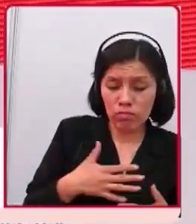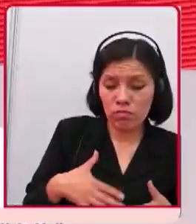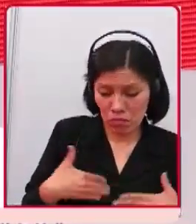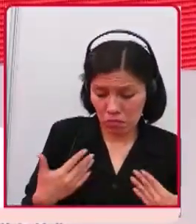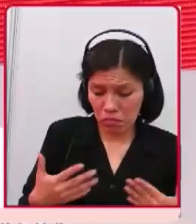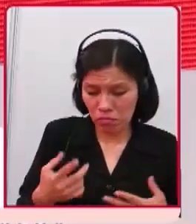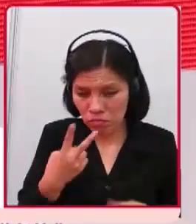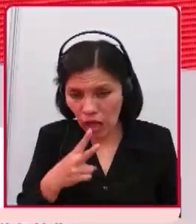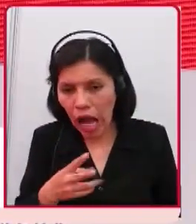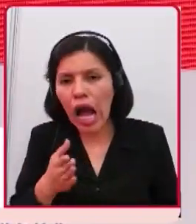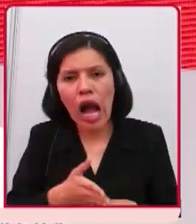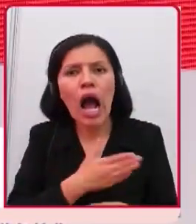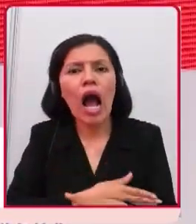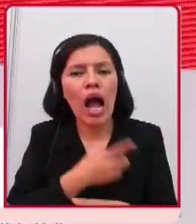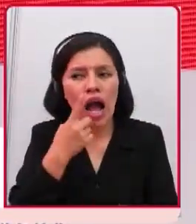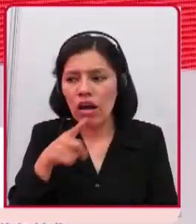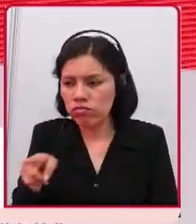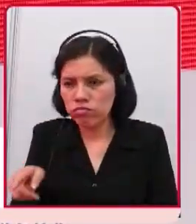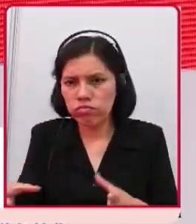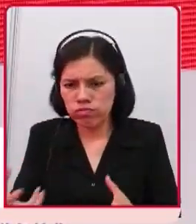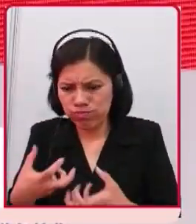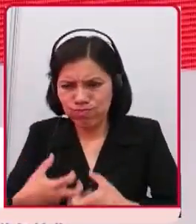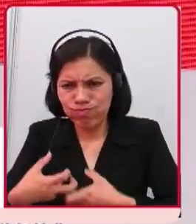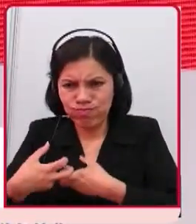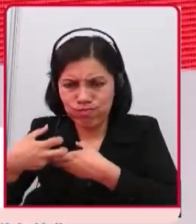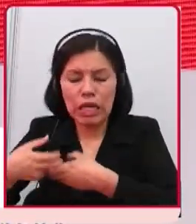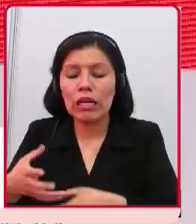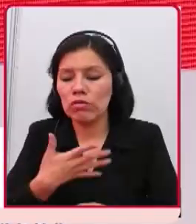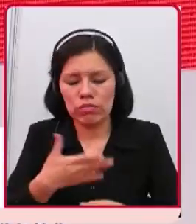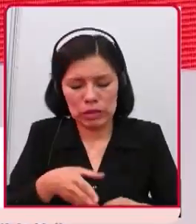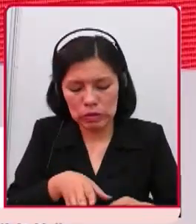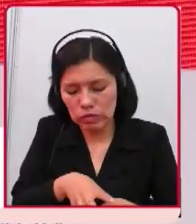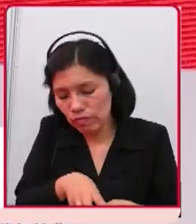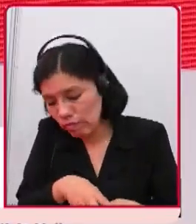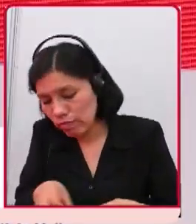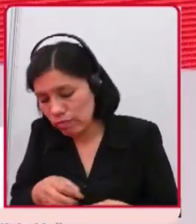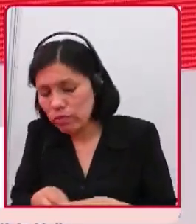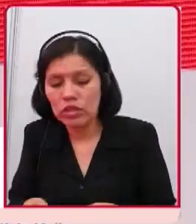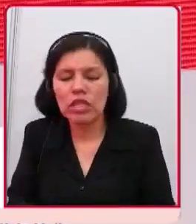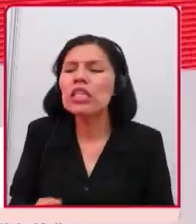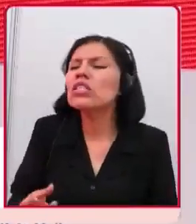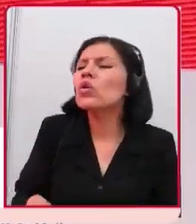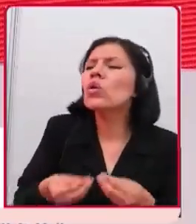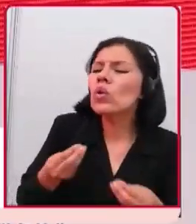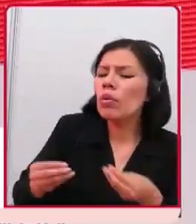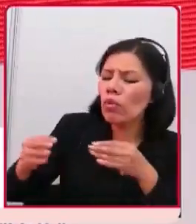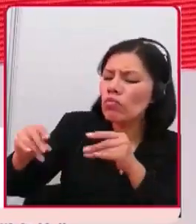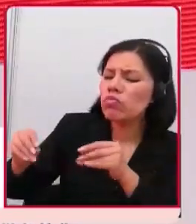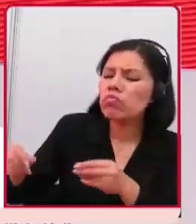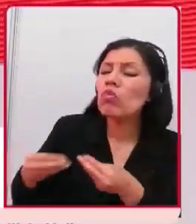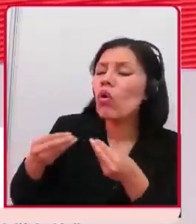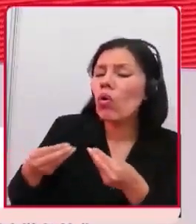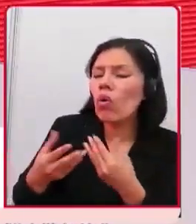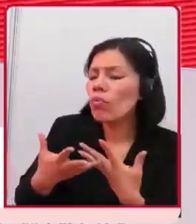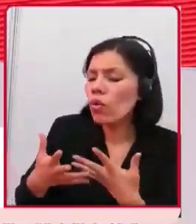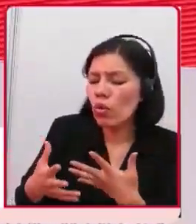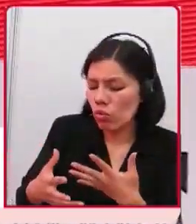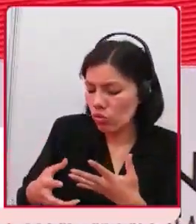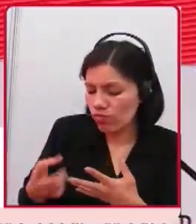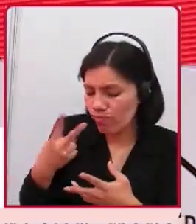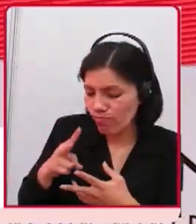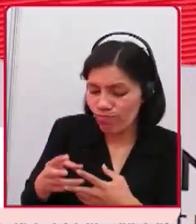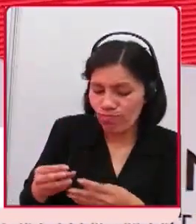acción previamente, ¿no? Con Ya, anticipación. obviamente es importante saber las arcillas. ¿Y cómo la determinaban? ¿Cómo la cuantifican las arcillas en el proceso de flujo de